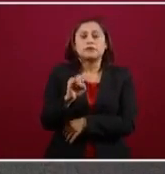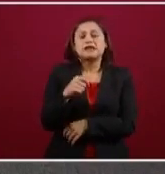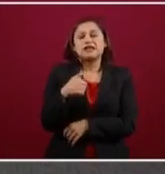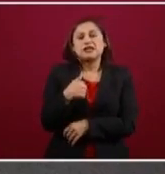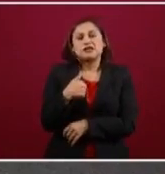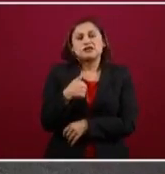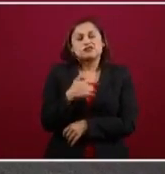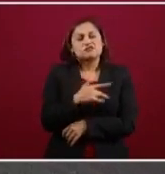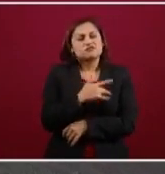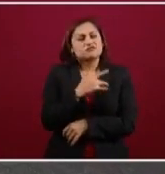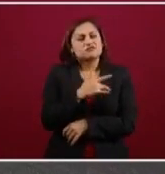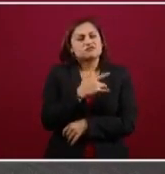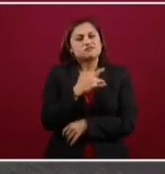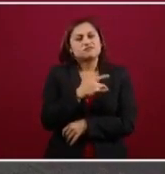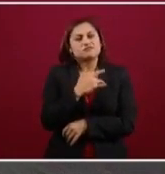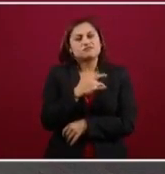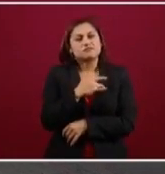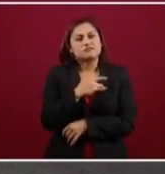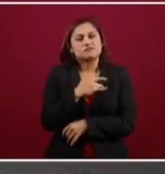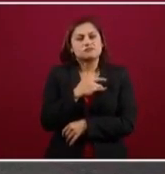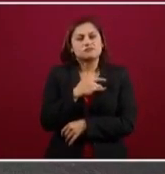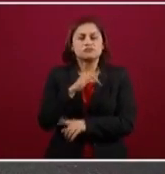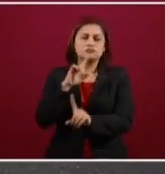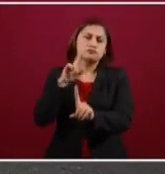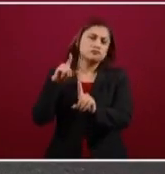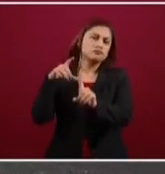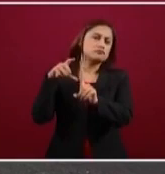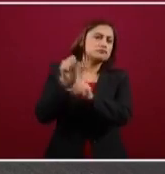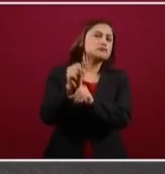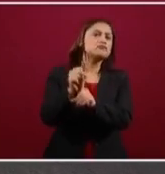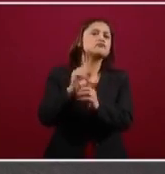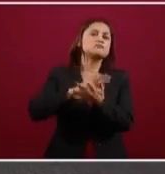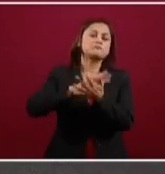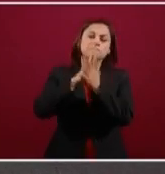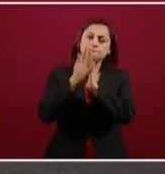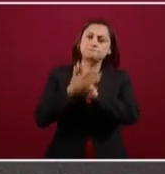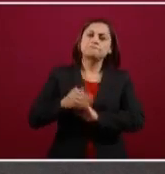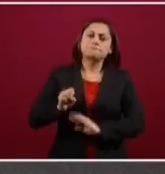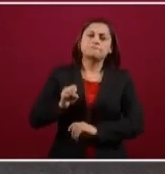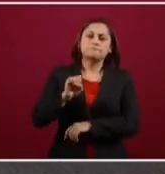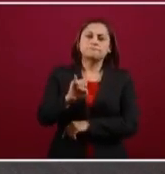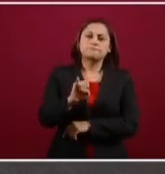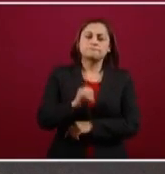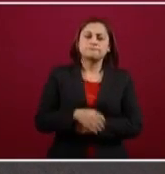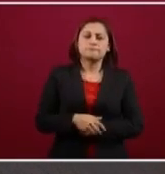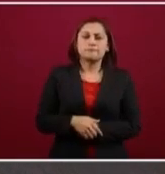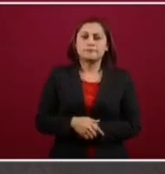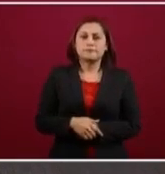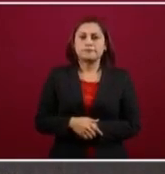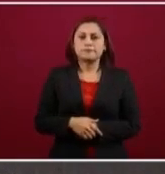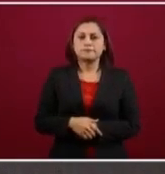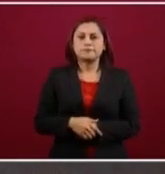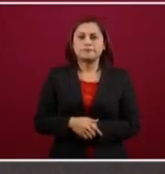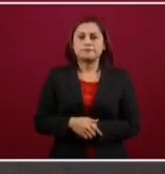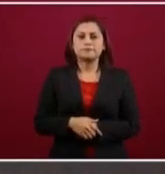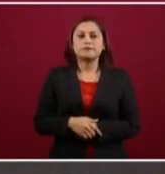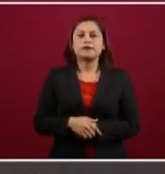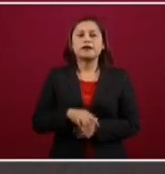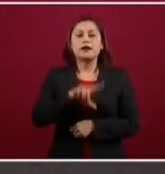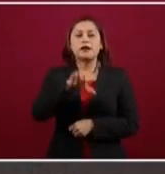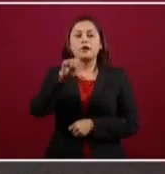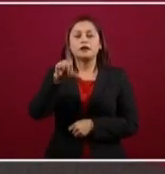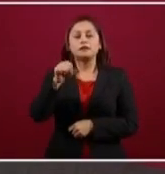vamos a llevar a cabo la transformación y va a ser un antes y un